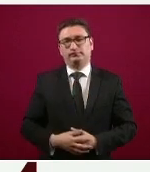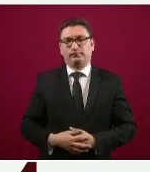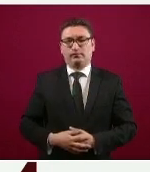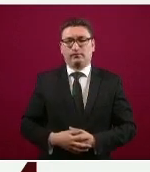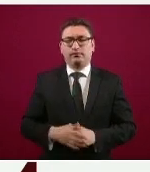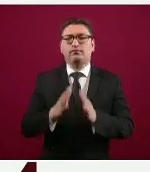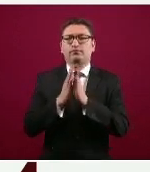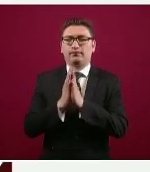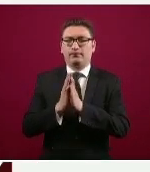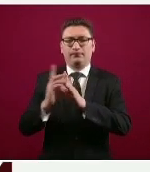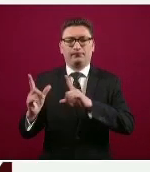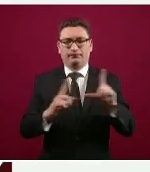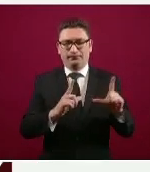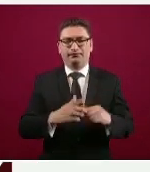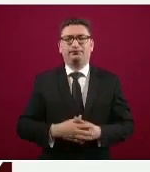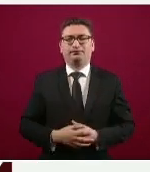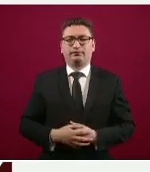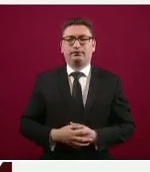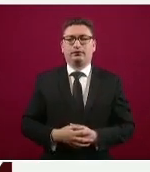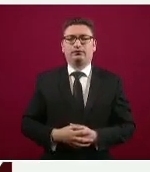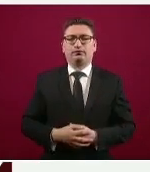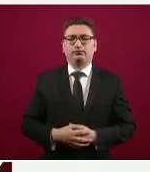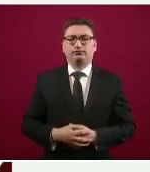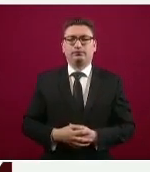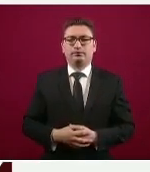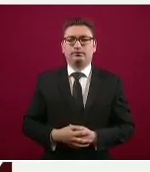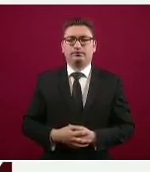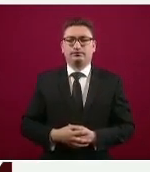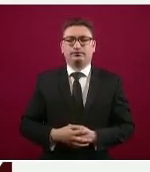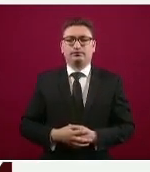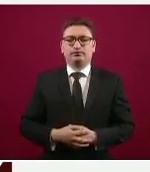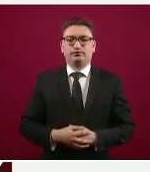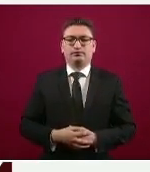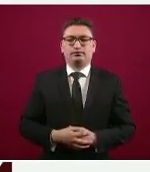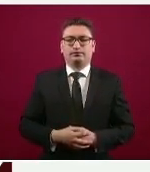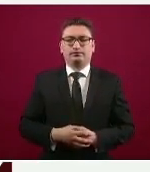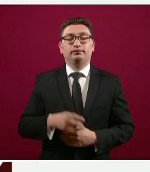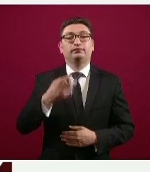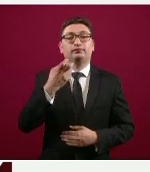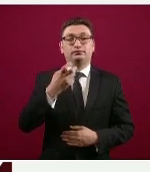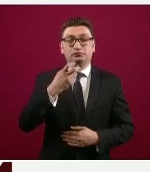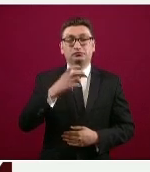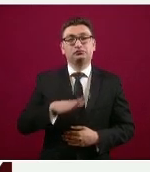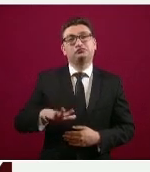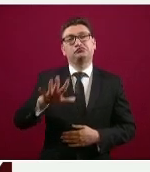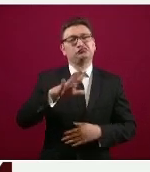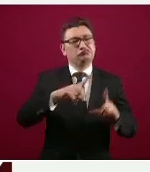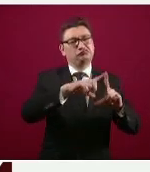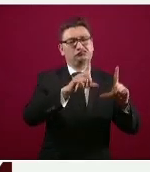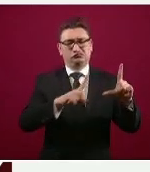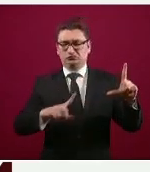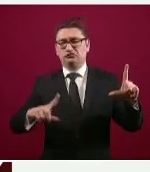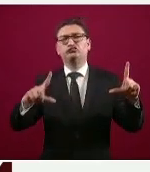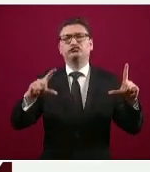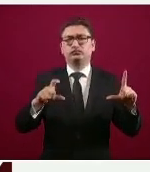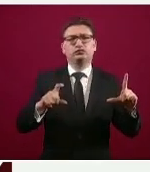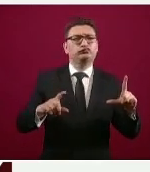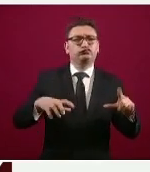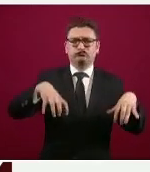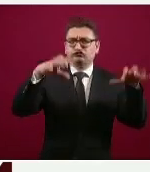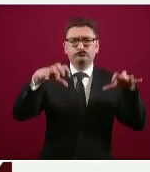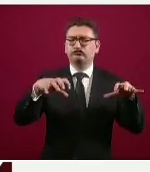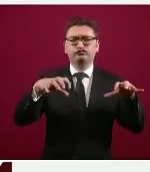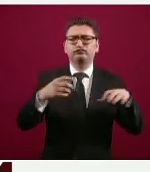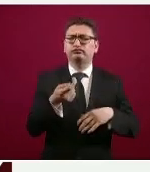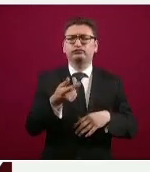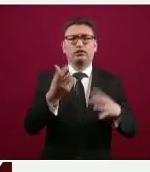La siguiente, por favor. Esto nos ha llevado a una condición de sequía moderada, pero hay que recordar que el clima son temas locales